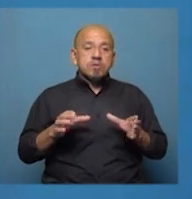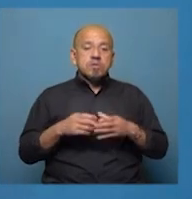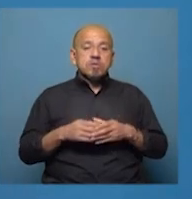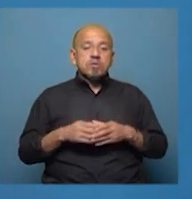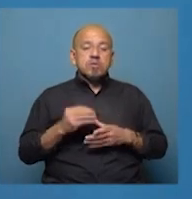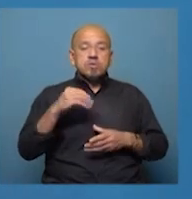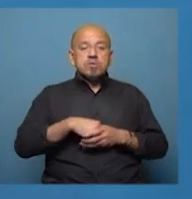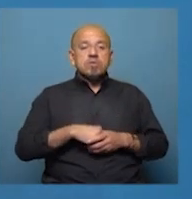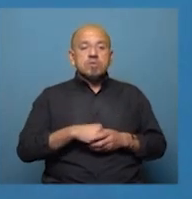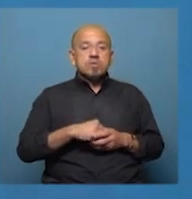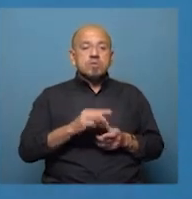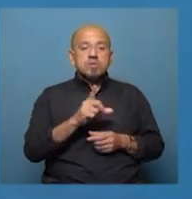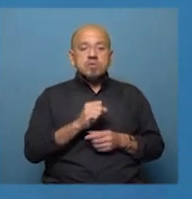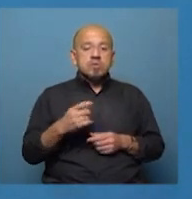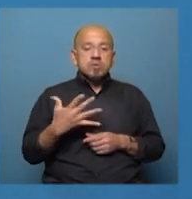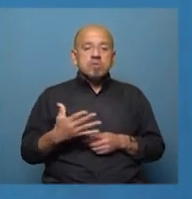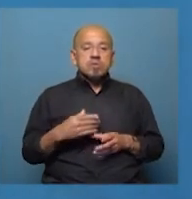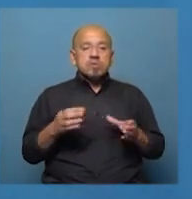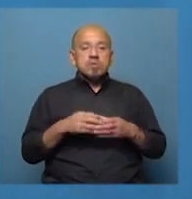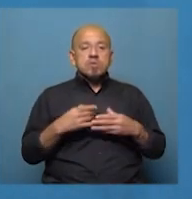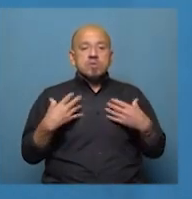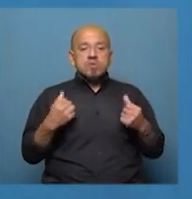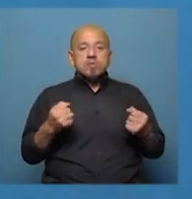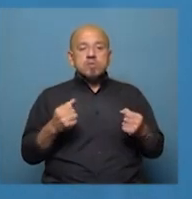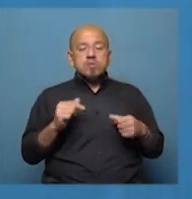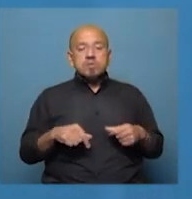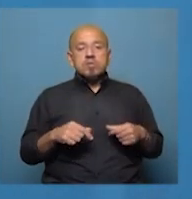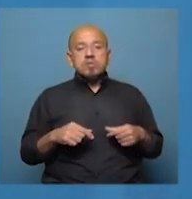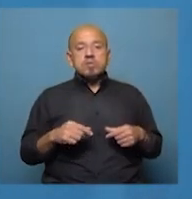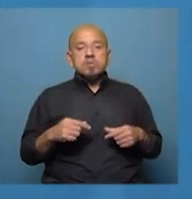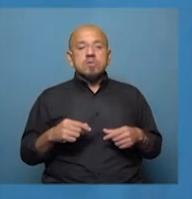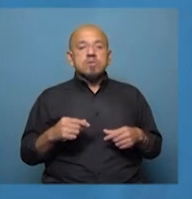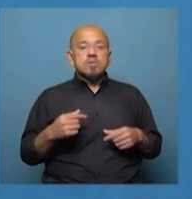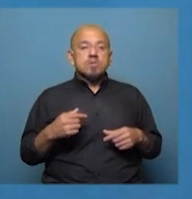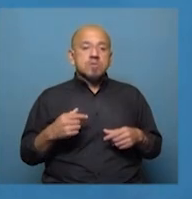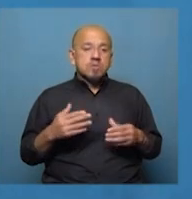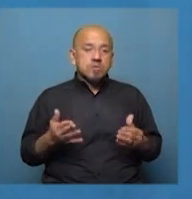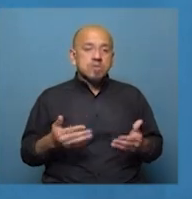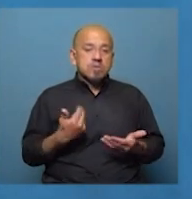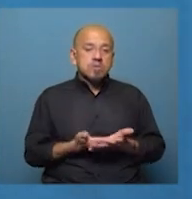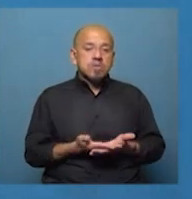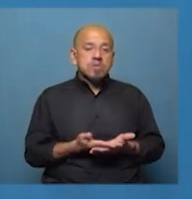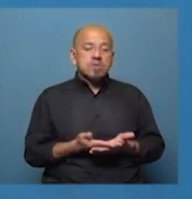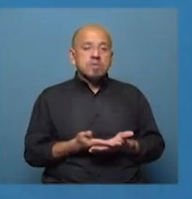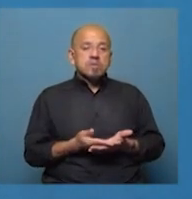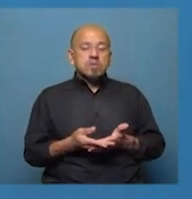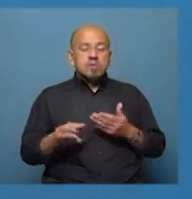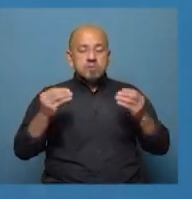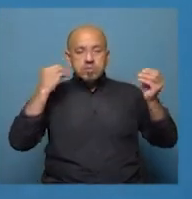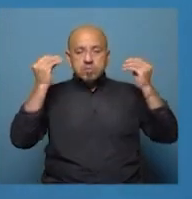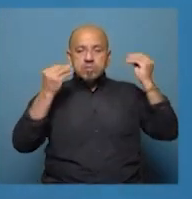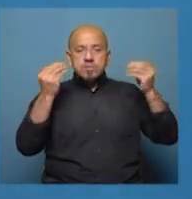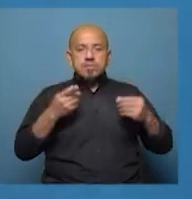105 se presentó a la comisión de salud A mediados de este año justamente a plantear con mucha preocupación esta